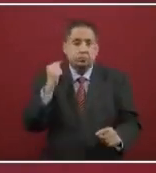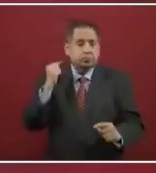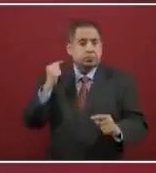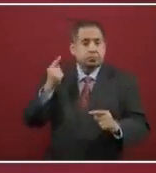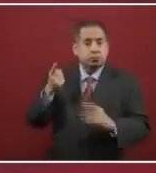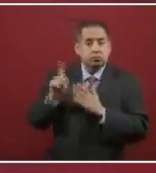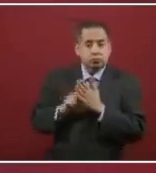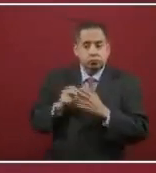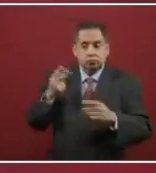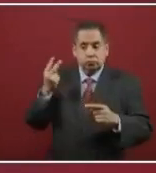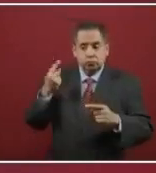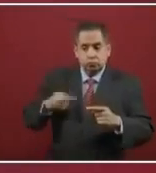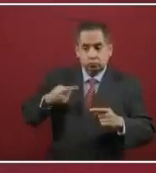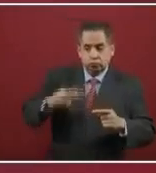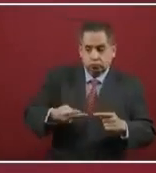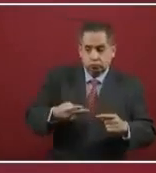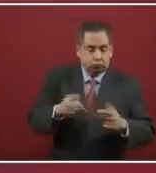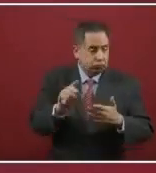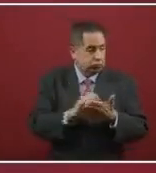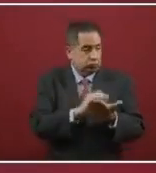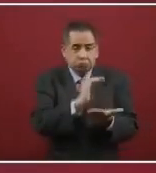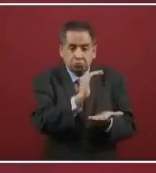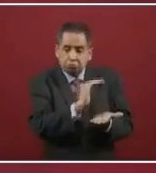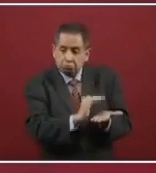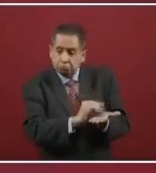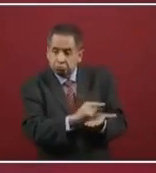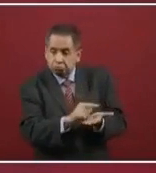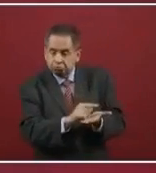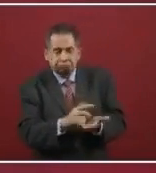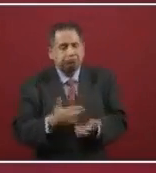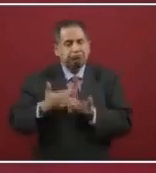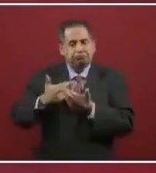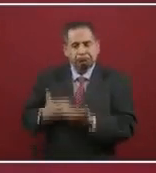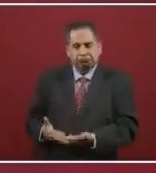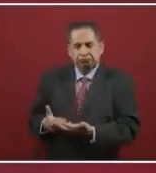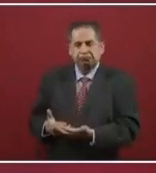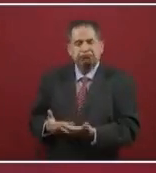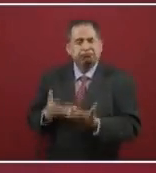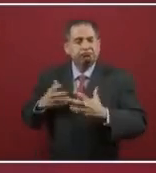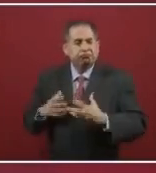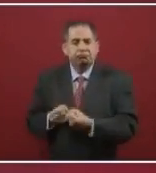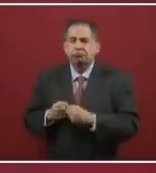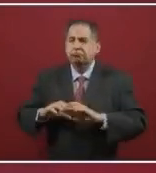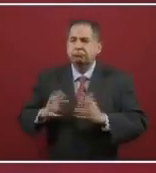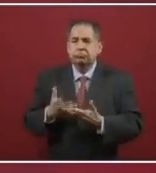últimos meses, vamos a poder ahorrarnos alrededor de